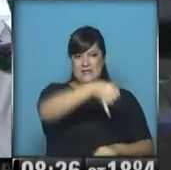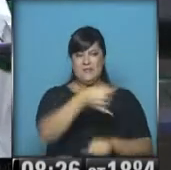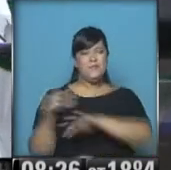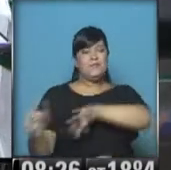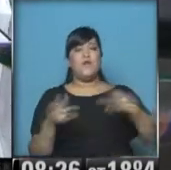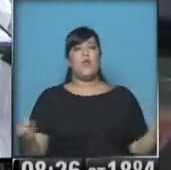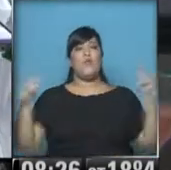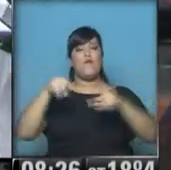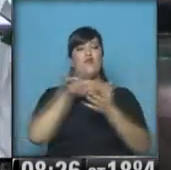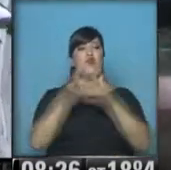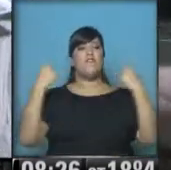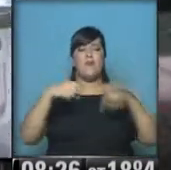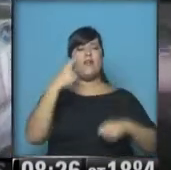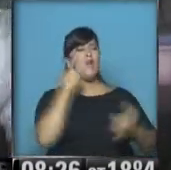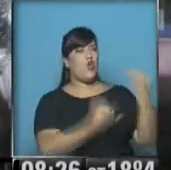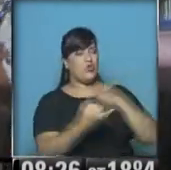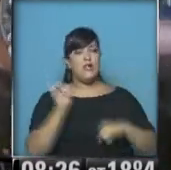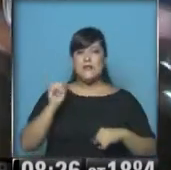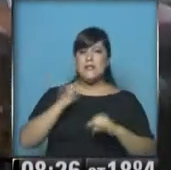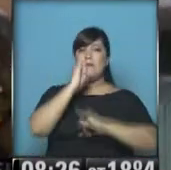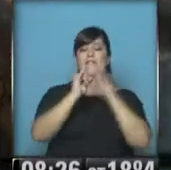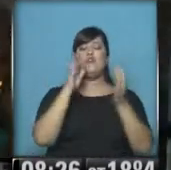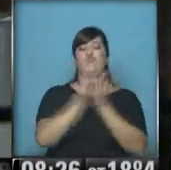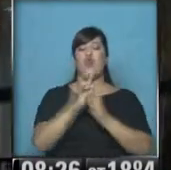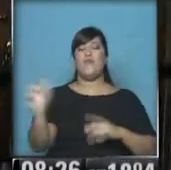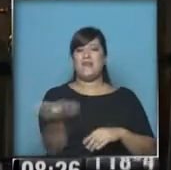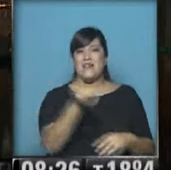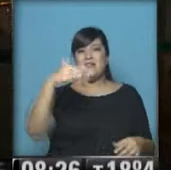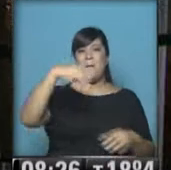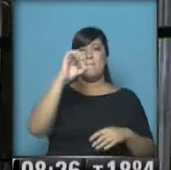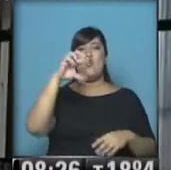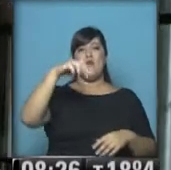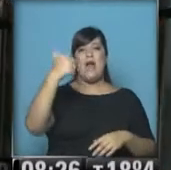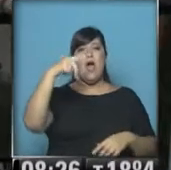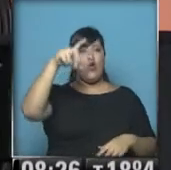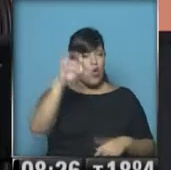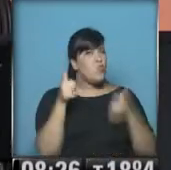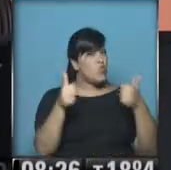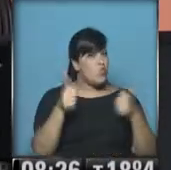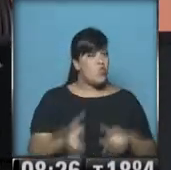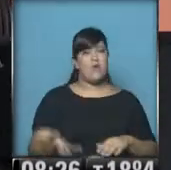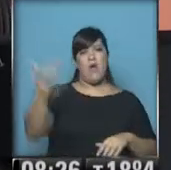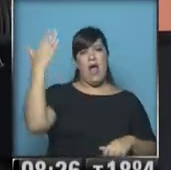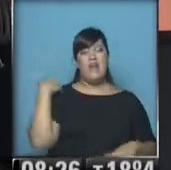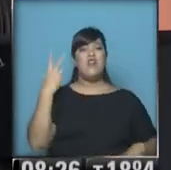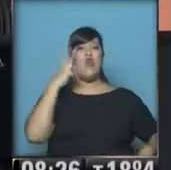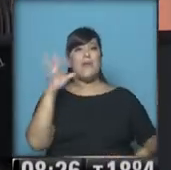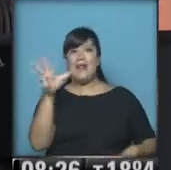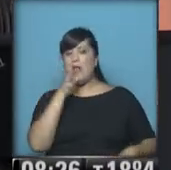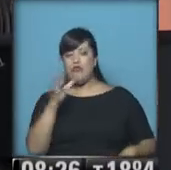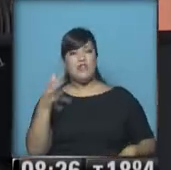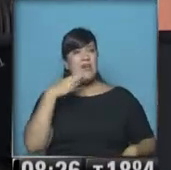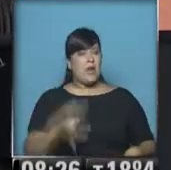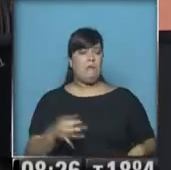Volvemos ahora con los deportes. A ver, Juan Carlos, en este caso para hablar de Pico Mónaco y de su muy buen momento, sí, luego de un 2014